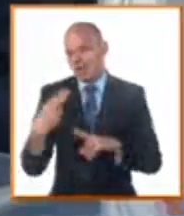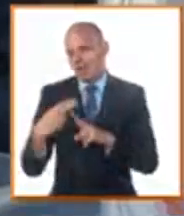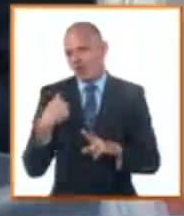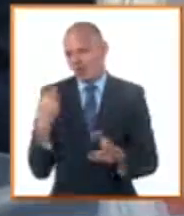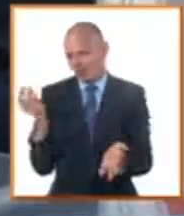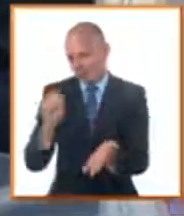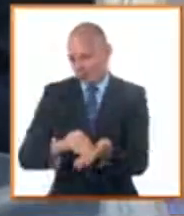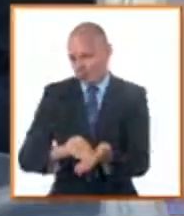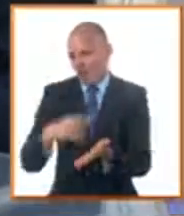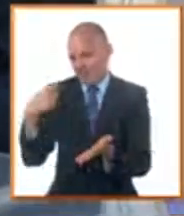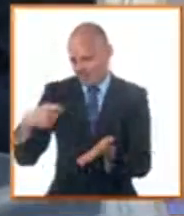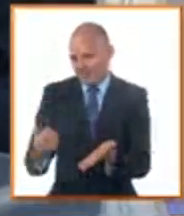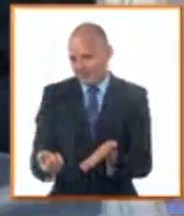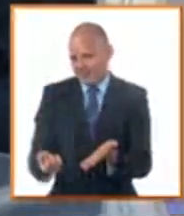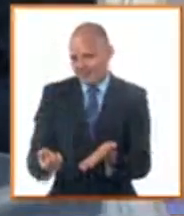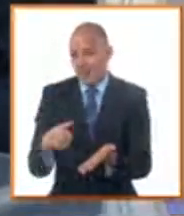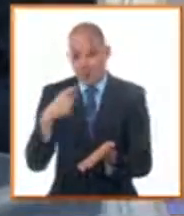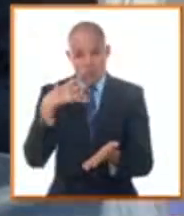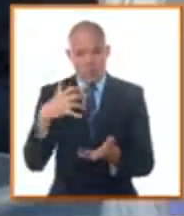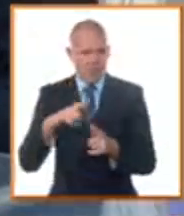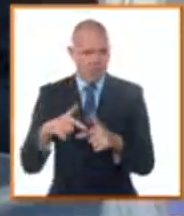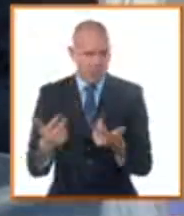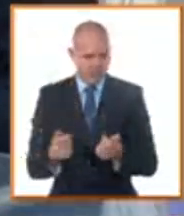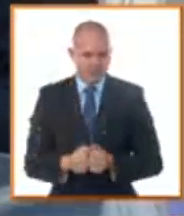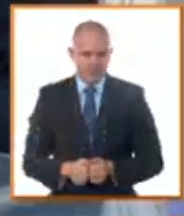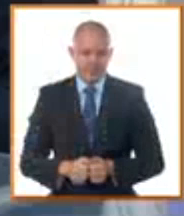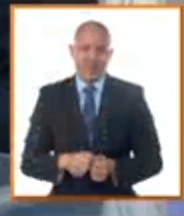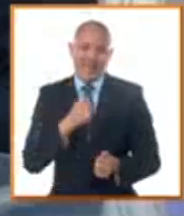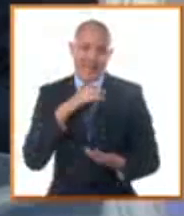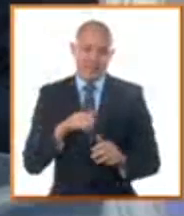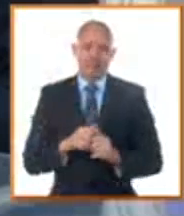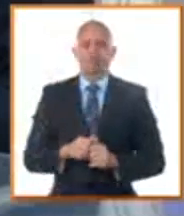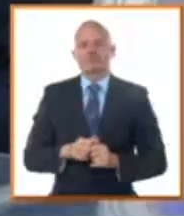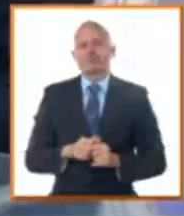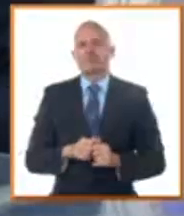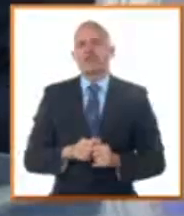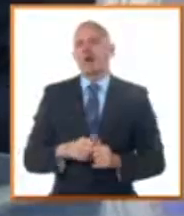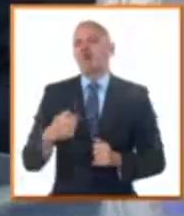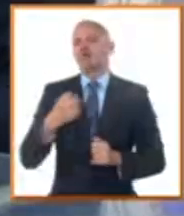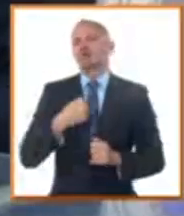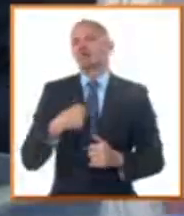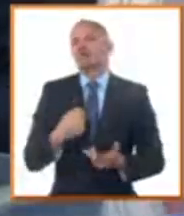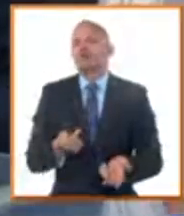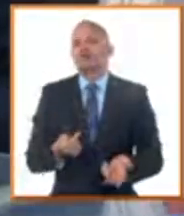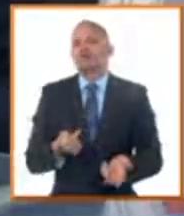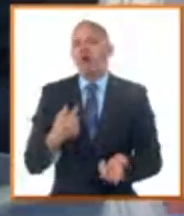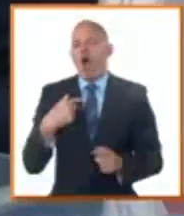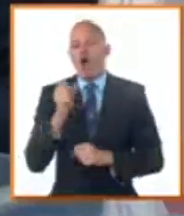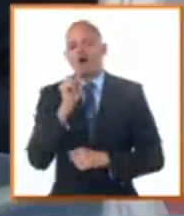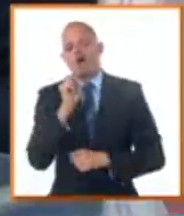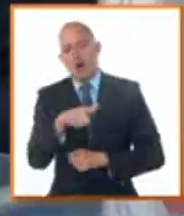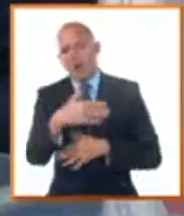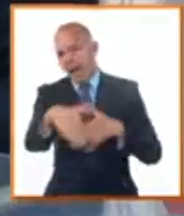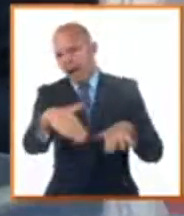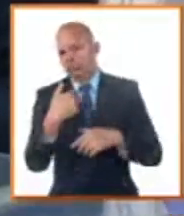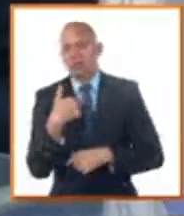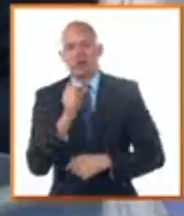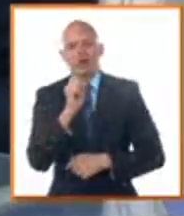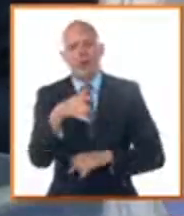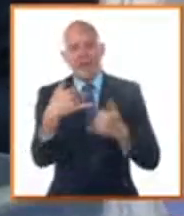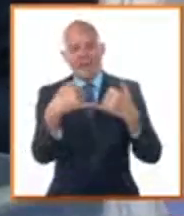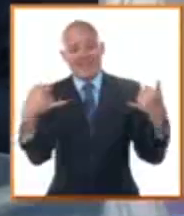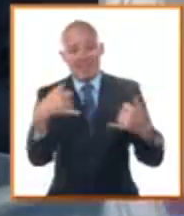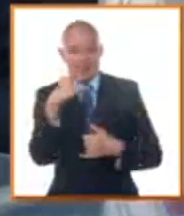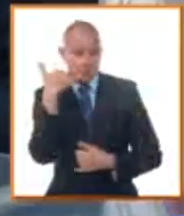del comercio electrónico. Ya el viceministro hablaba tanto que en CUP como en MLC. En las dos monedas, las transferencias, o sea,